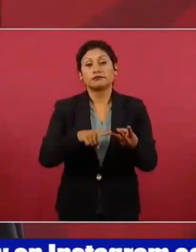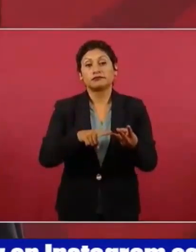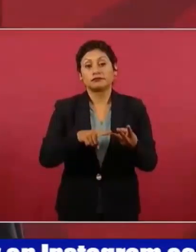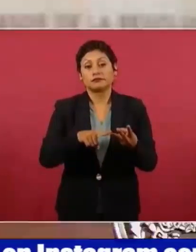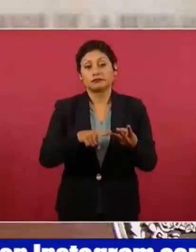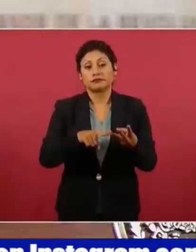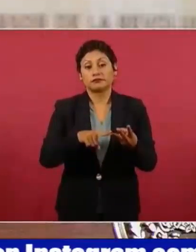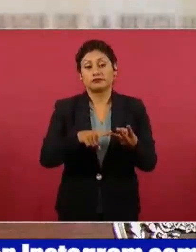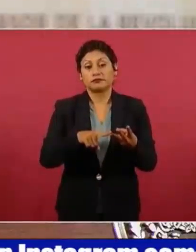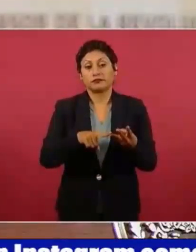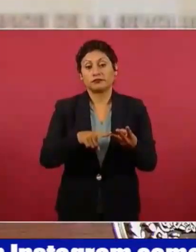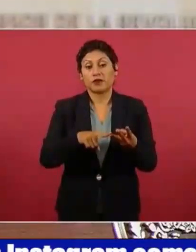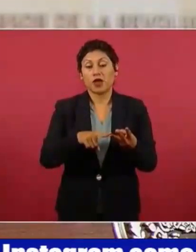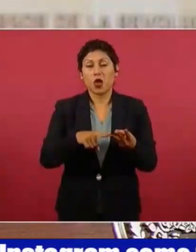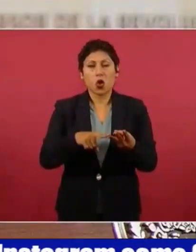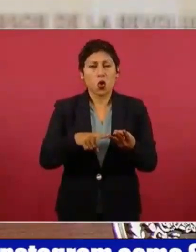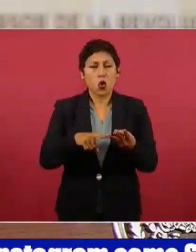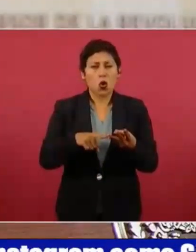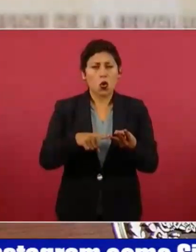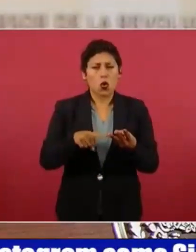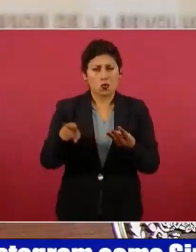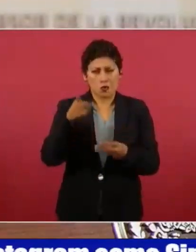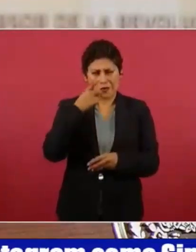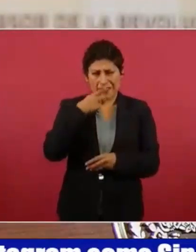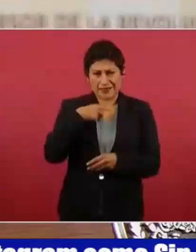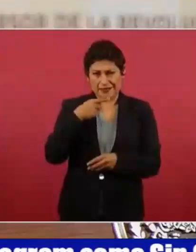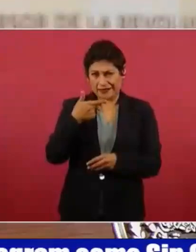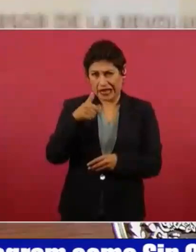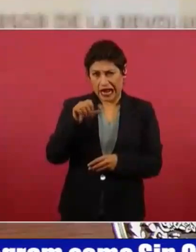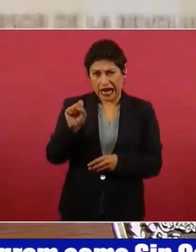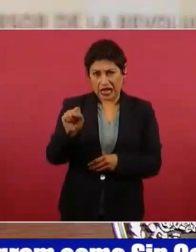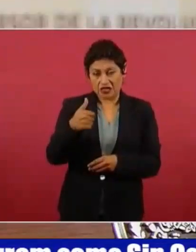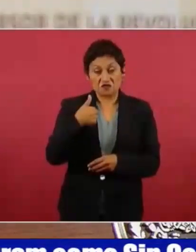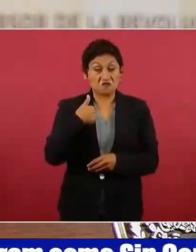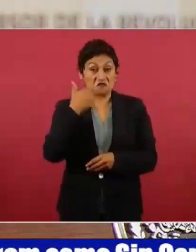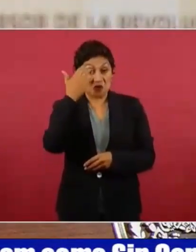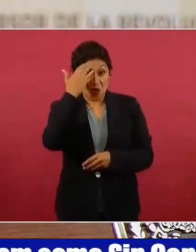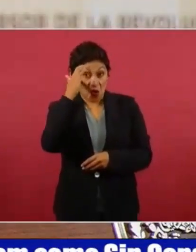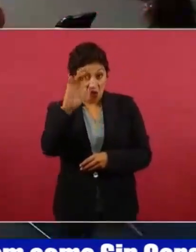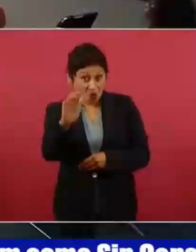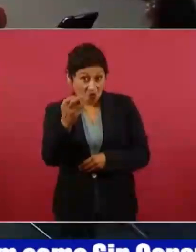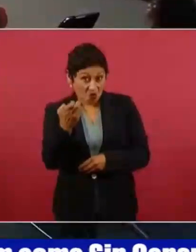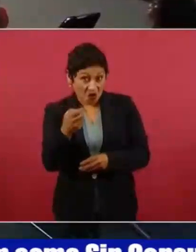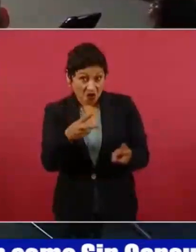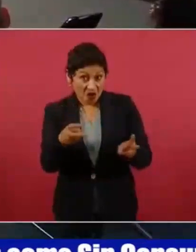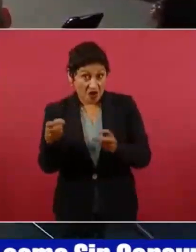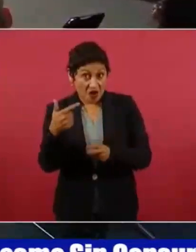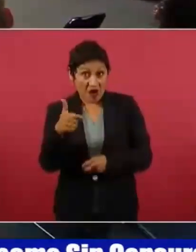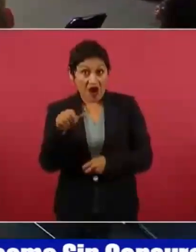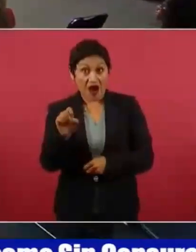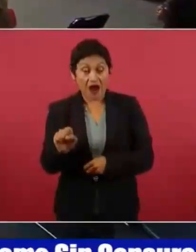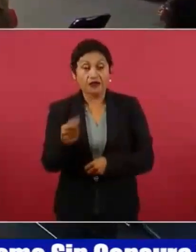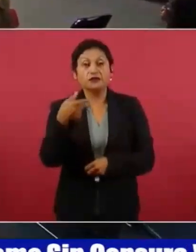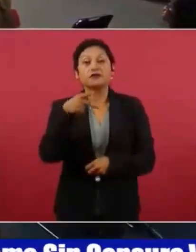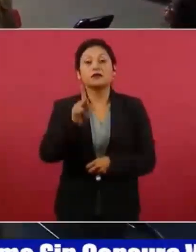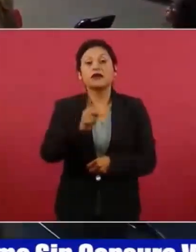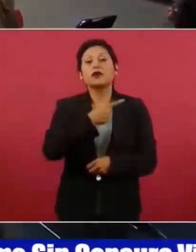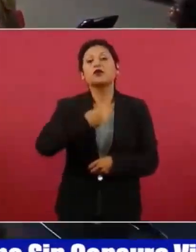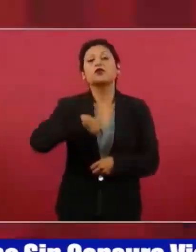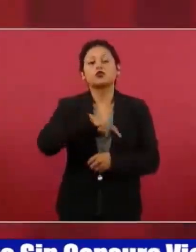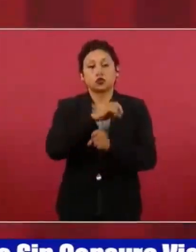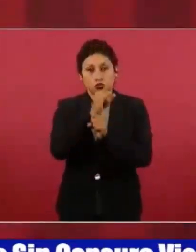Andrés Manuel López Obrador reveló la condonación de 121,000 millones de pesos